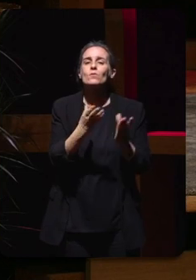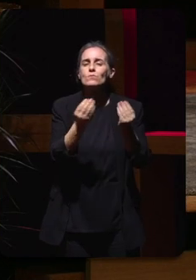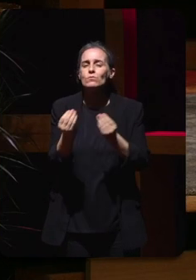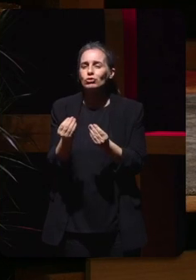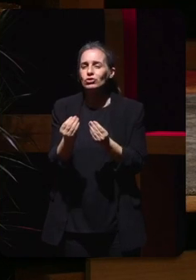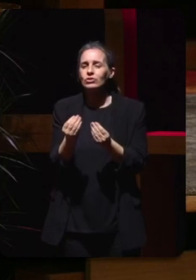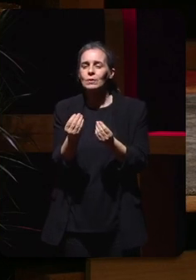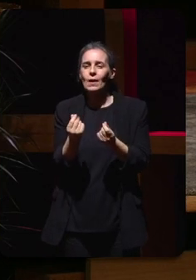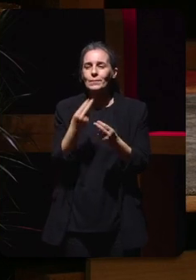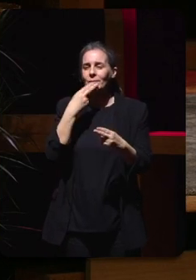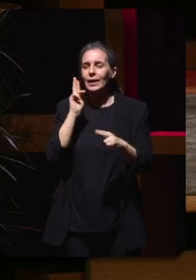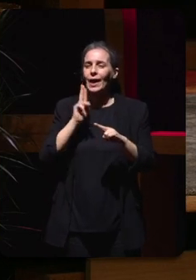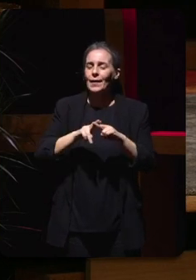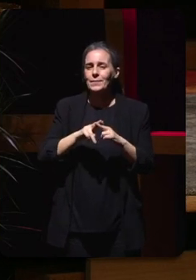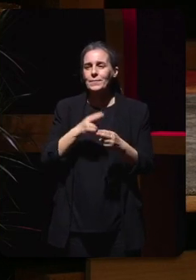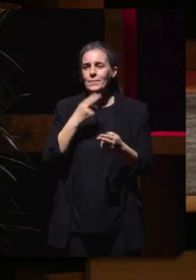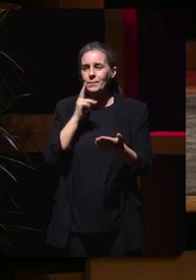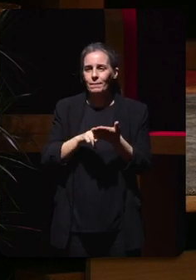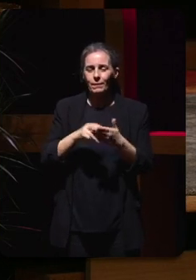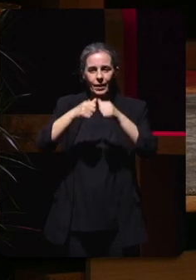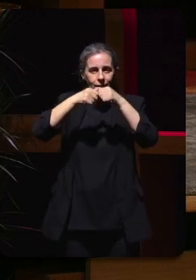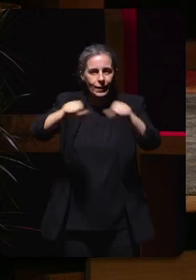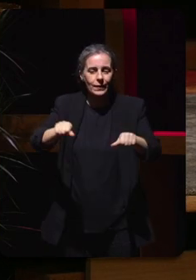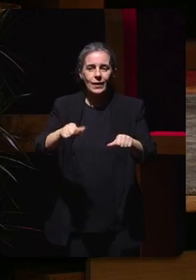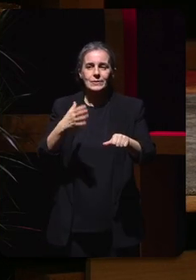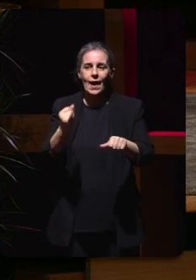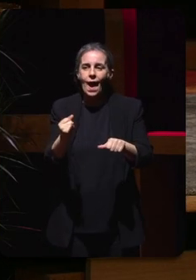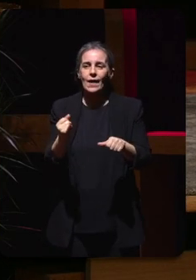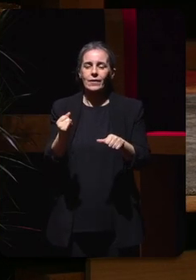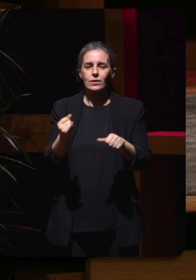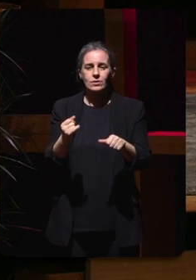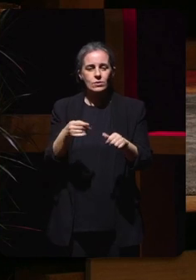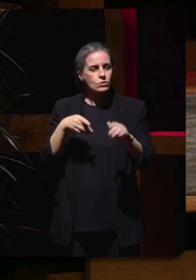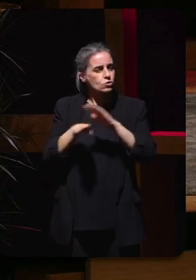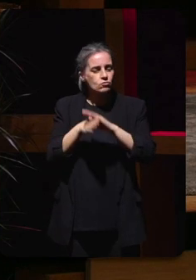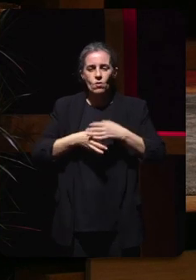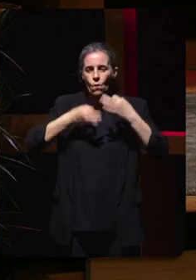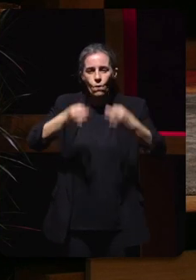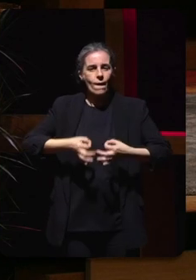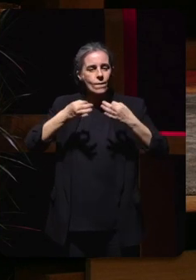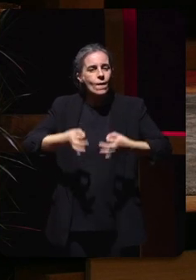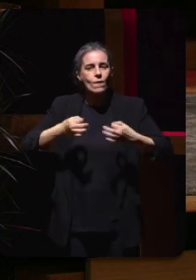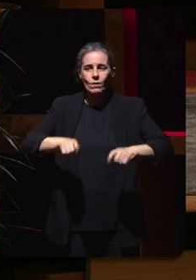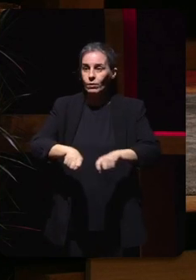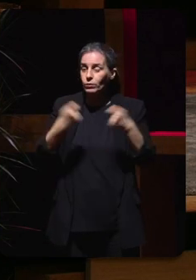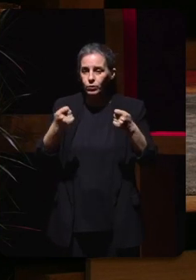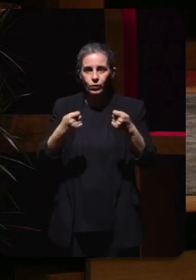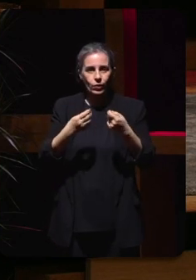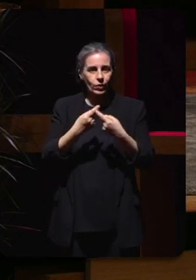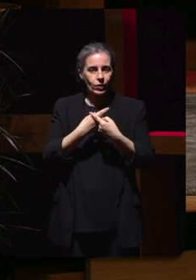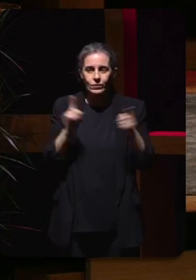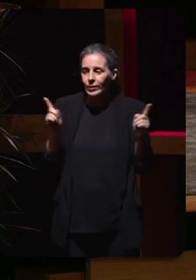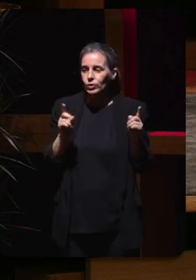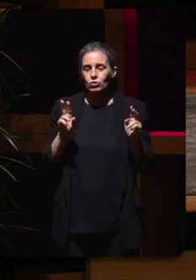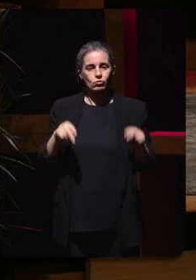muchísimos clichés, ¿no? Que tienen una piel tremendamente dura, ¿no? Que no hay forma de erradicarlos del todo, y no solo del